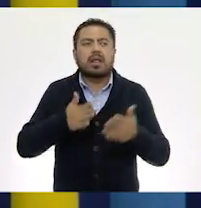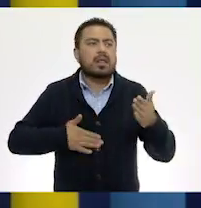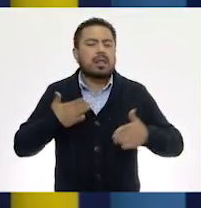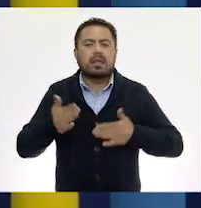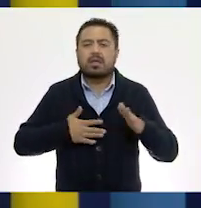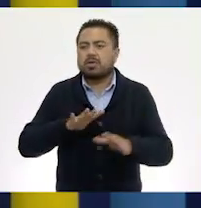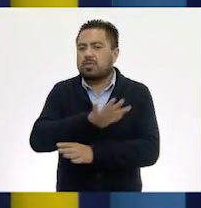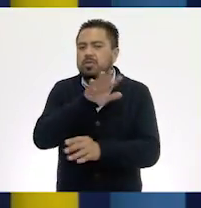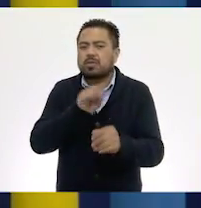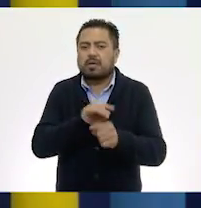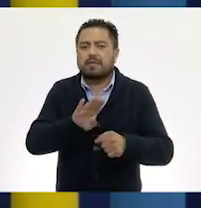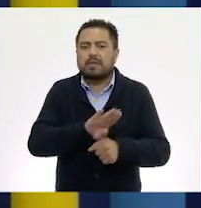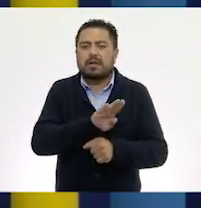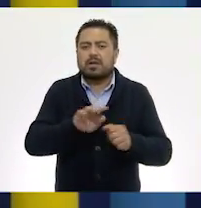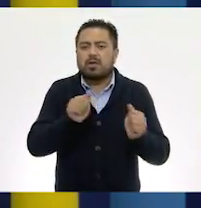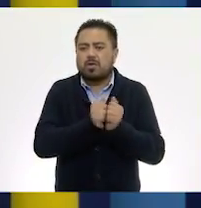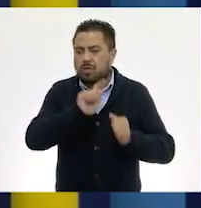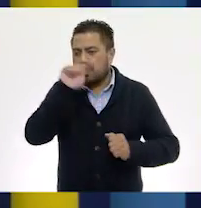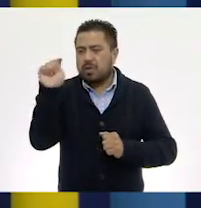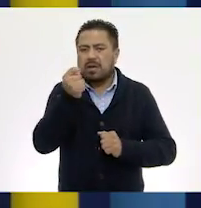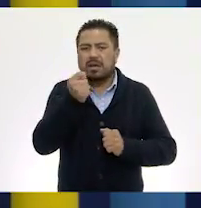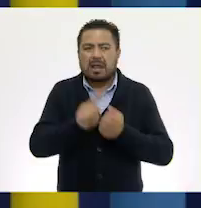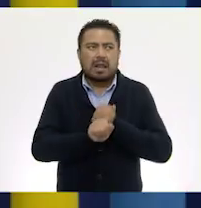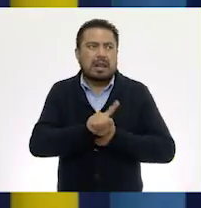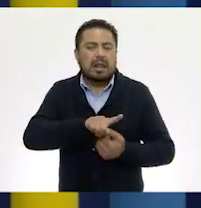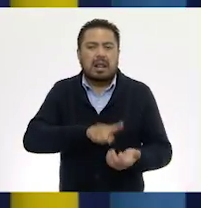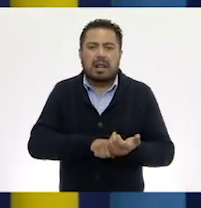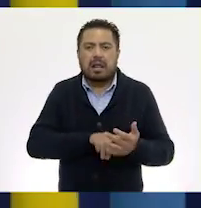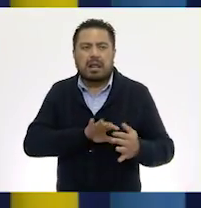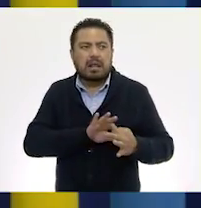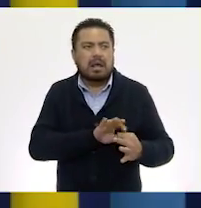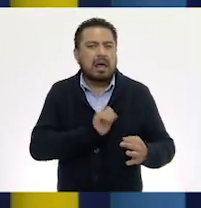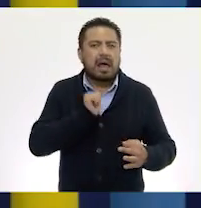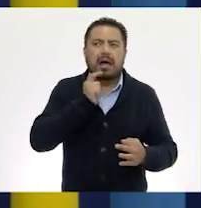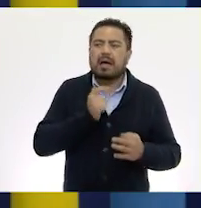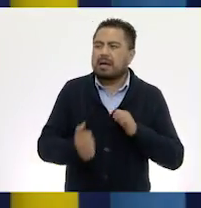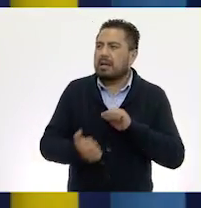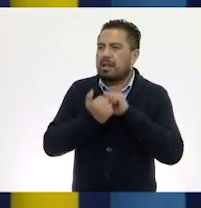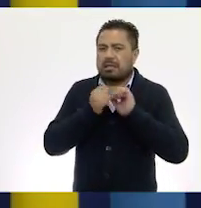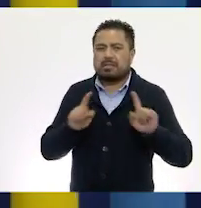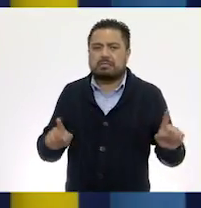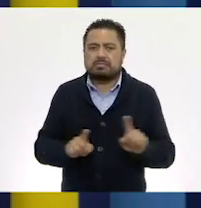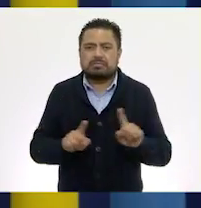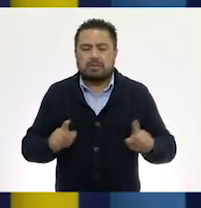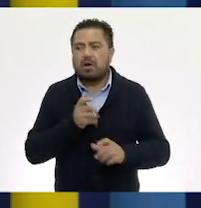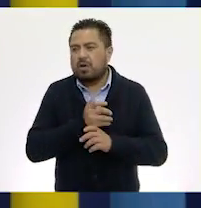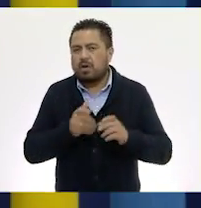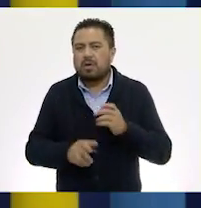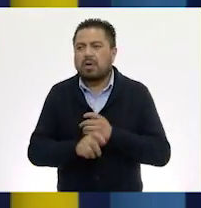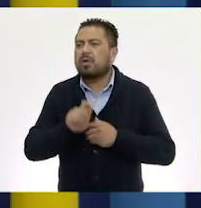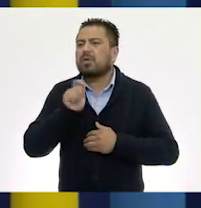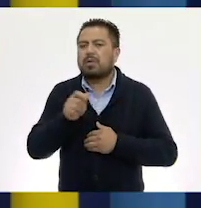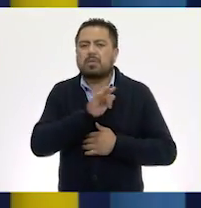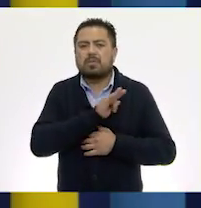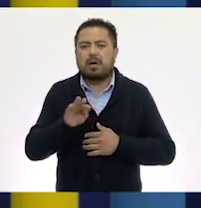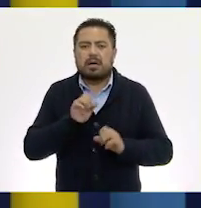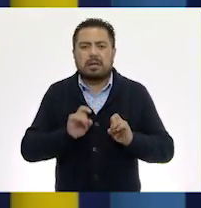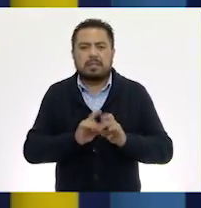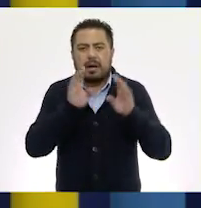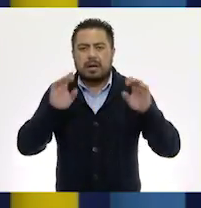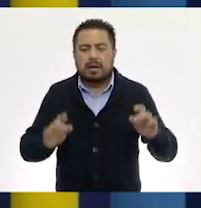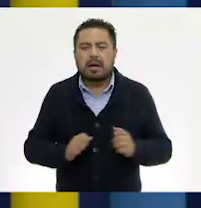de las ventajas de la tecnología sin arriesgarnos a ser víctimas de algún fraude o situación que se pudo